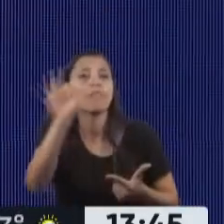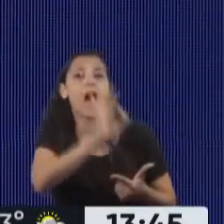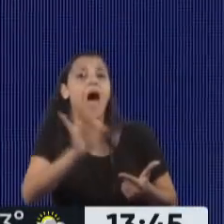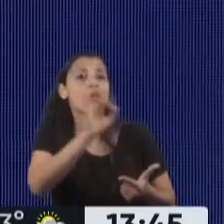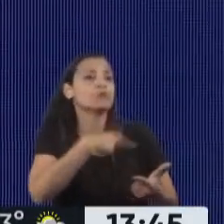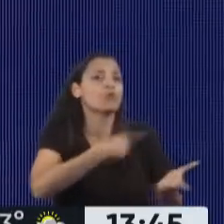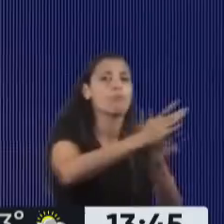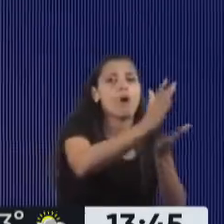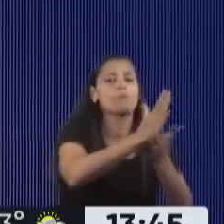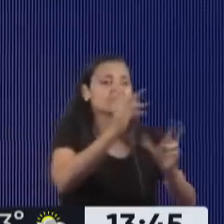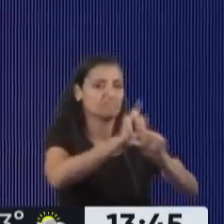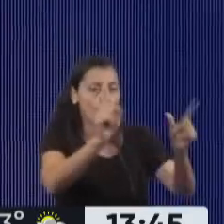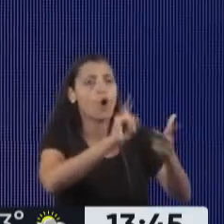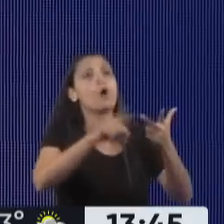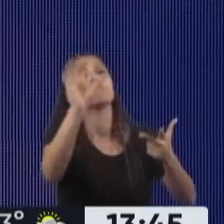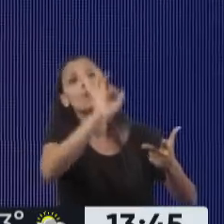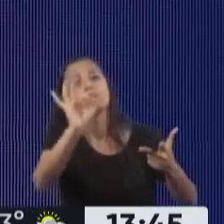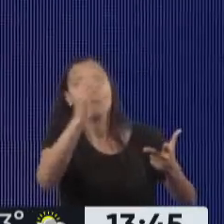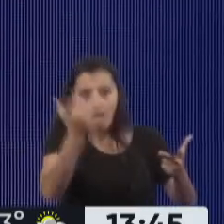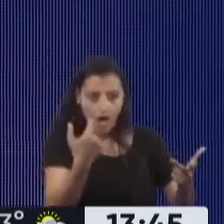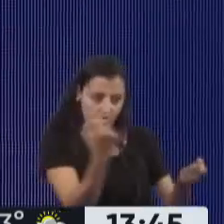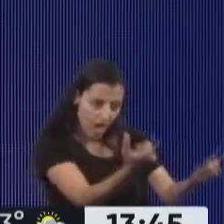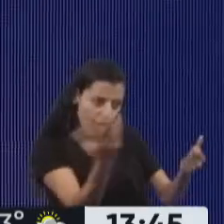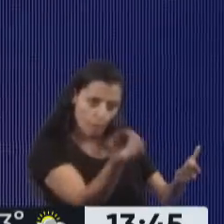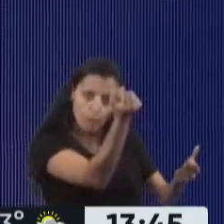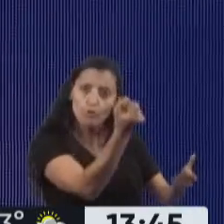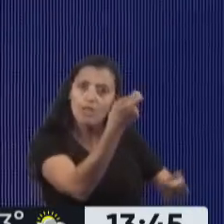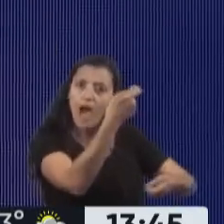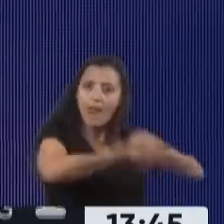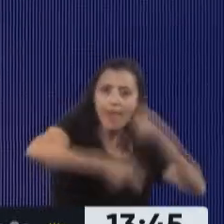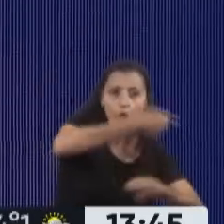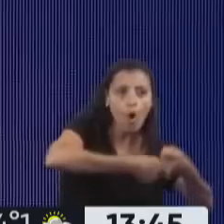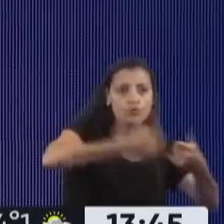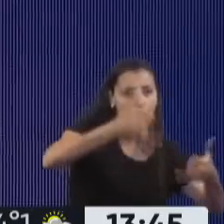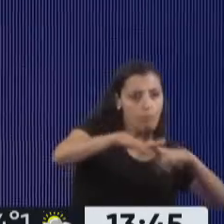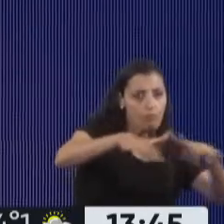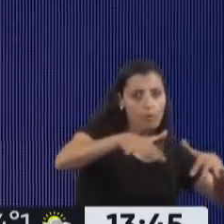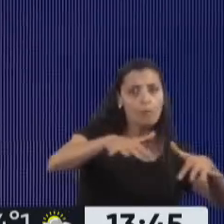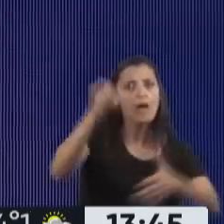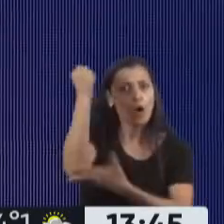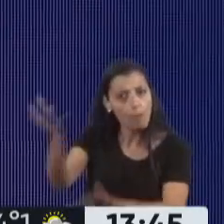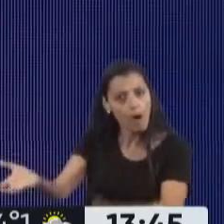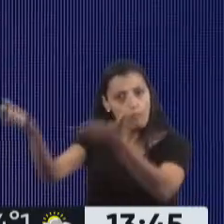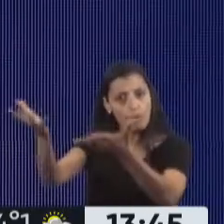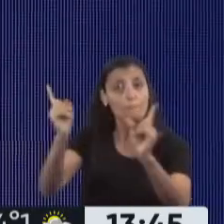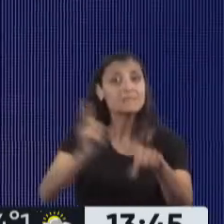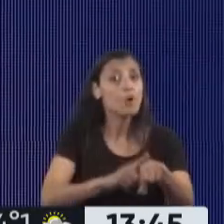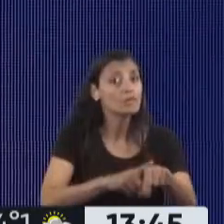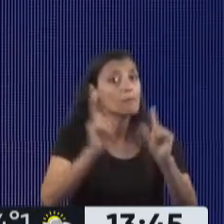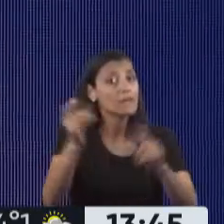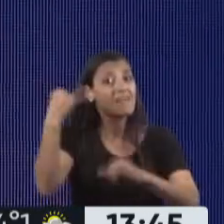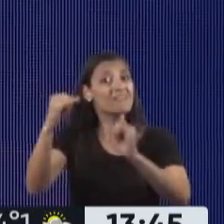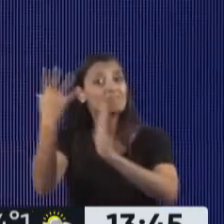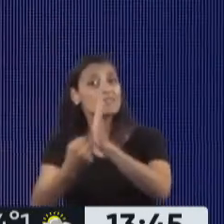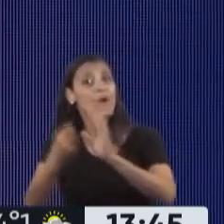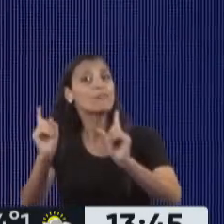los expropien, porque básicamente hay oportunidades de negocio, porque hay crecimiento y porque además en el mismo tiempo la tasa de descuento